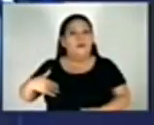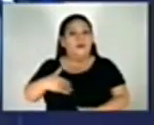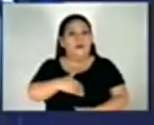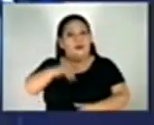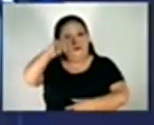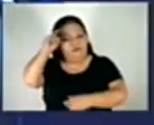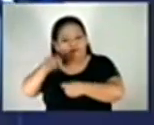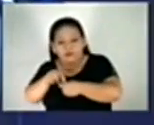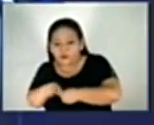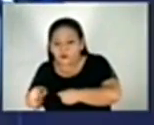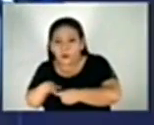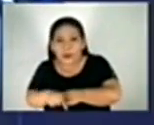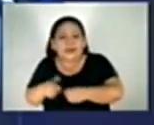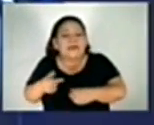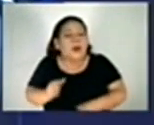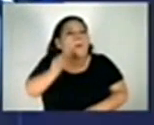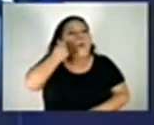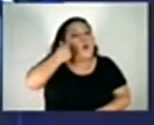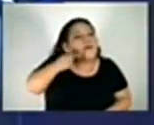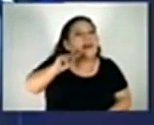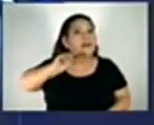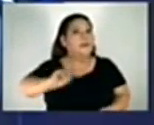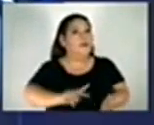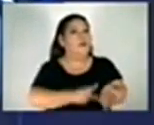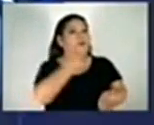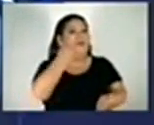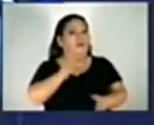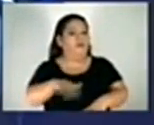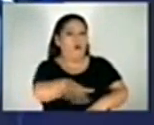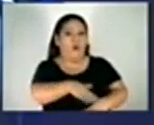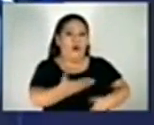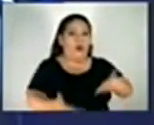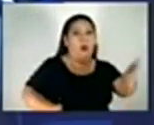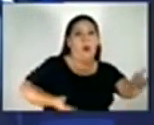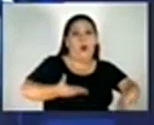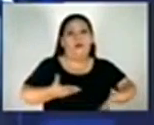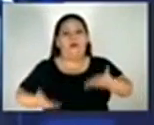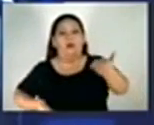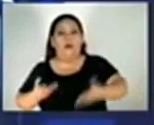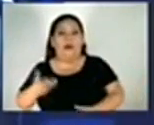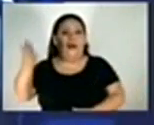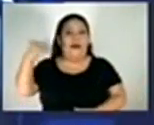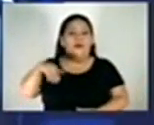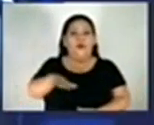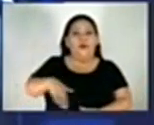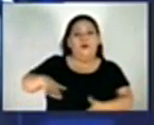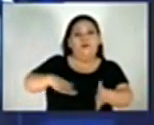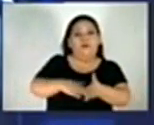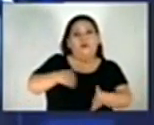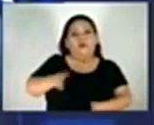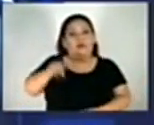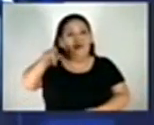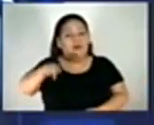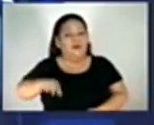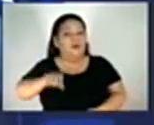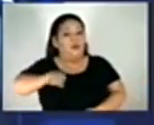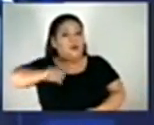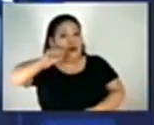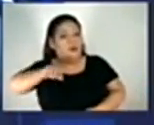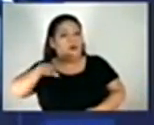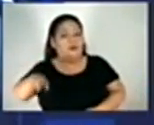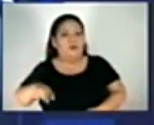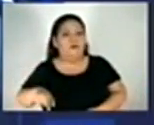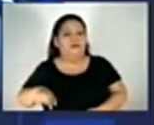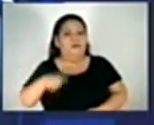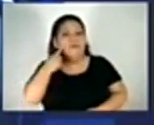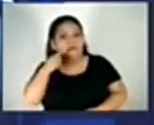de Agricultura desarrolló una segunda prueba piloto para establecer un centro de mayoreo en la ex terminal del sur de Santa Tecla. Conozcamos